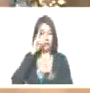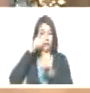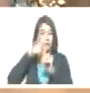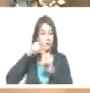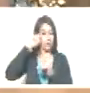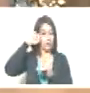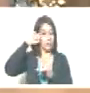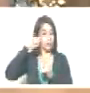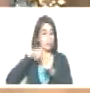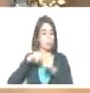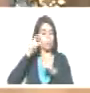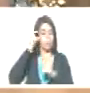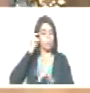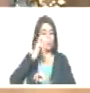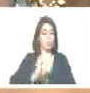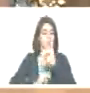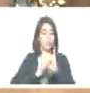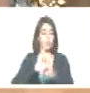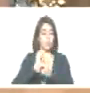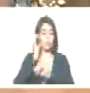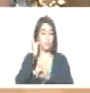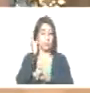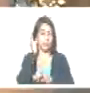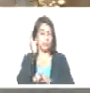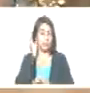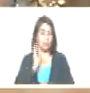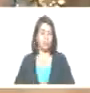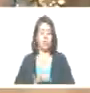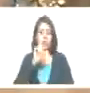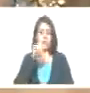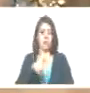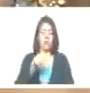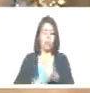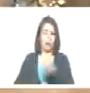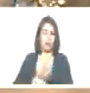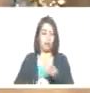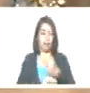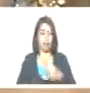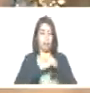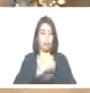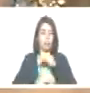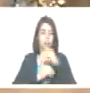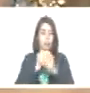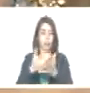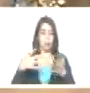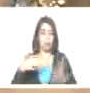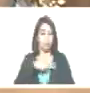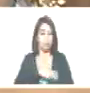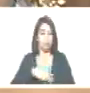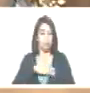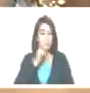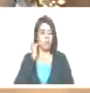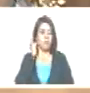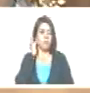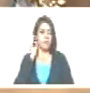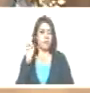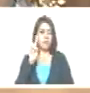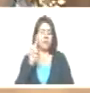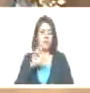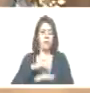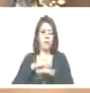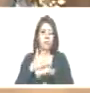Día Internacional de la Mujer y en respaldo a la creación de la Gran Misión Mujer Venezuela. El